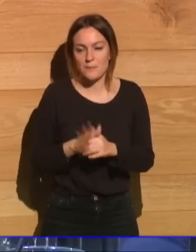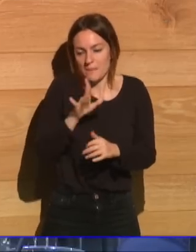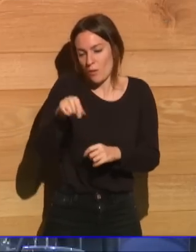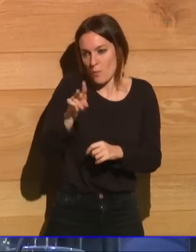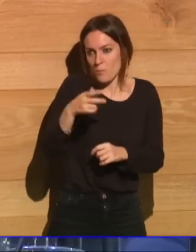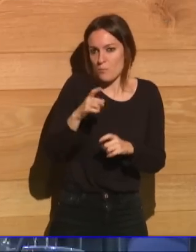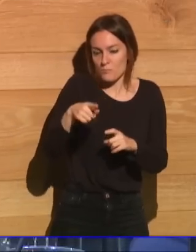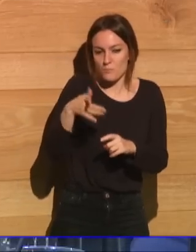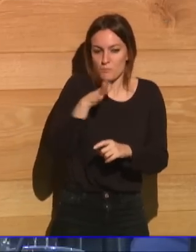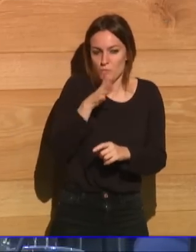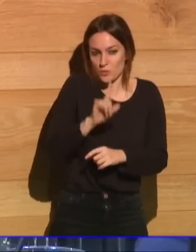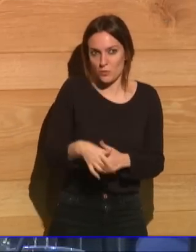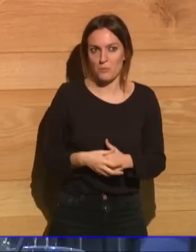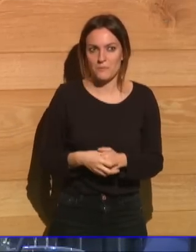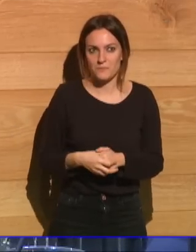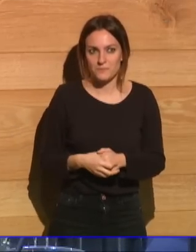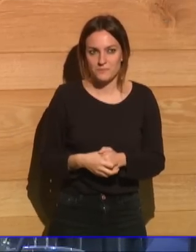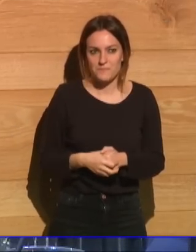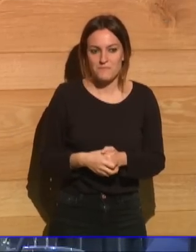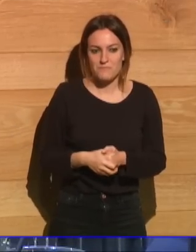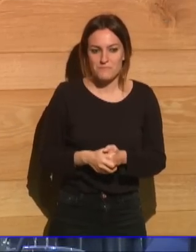No acotes, Juan. No acotes nunca.